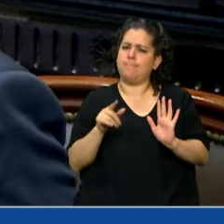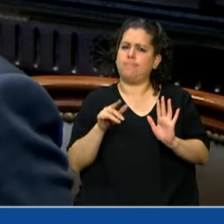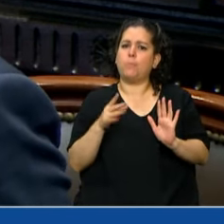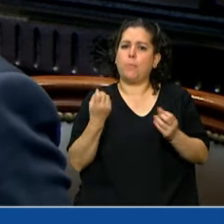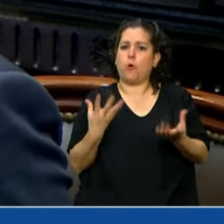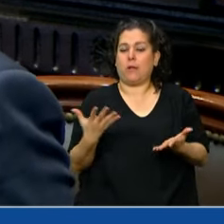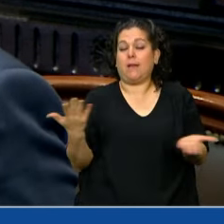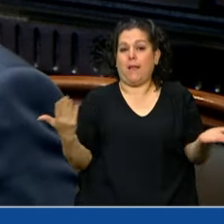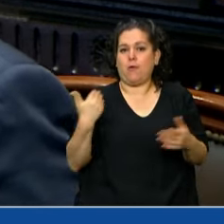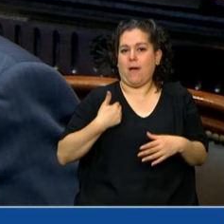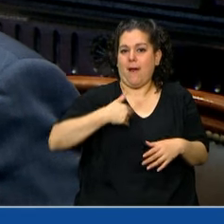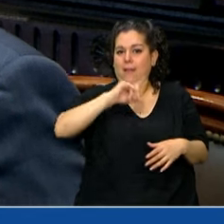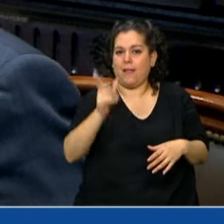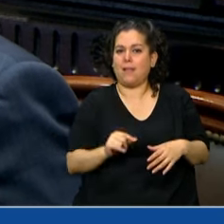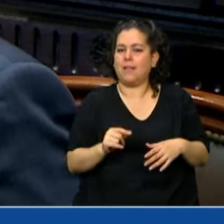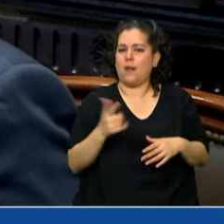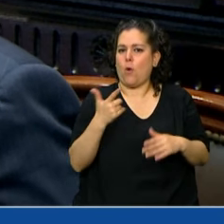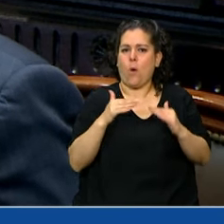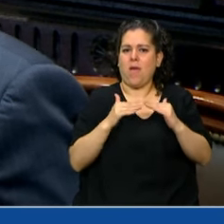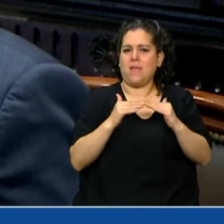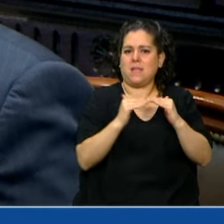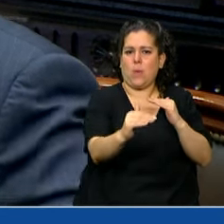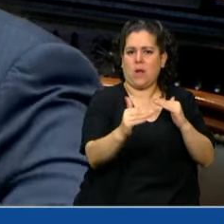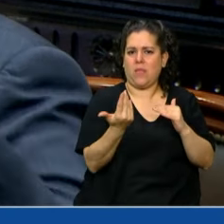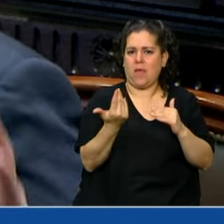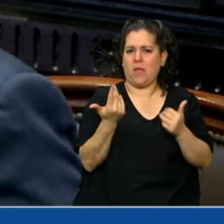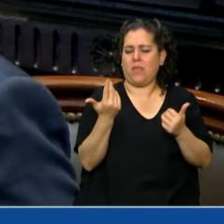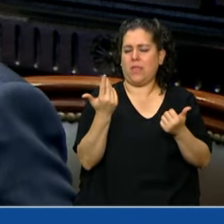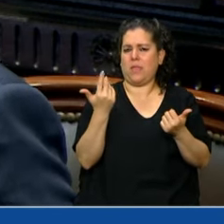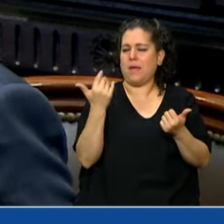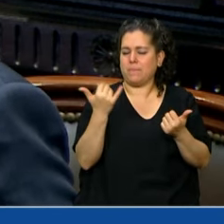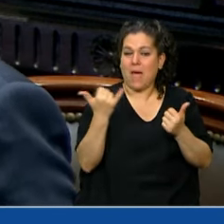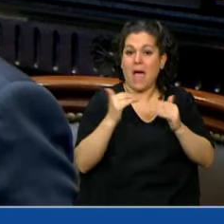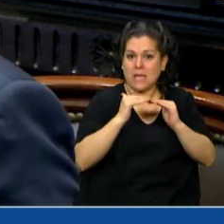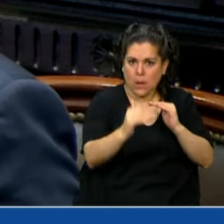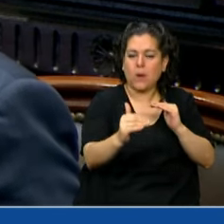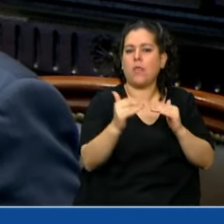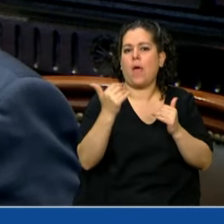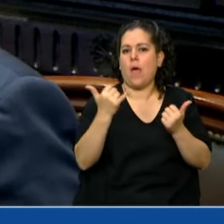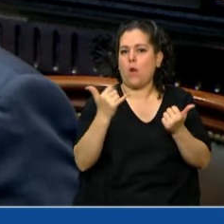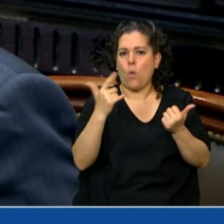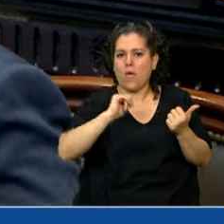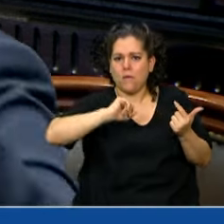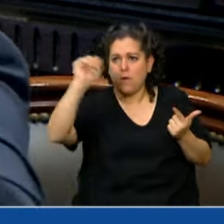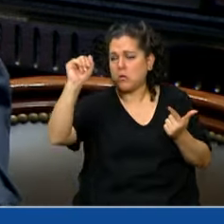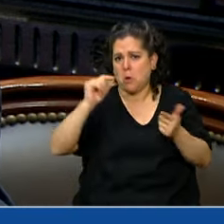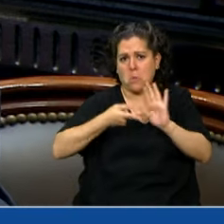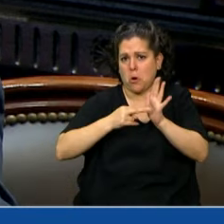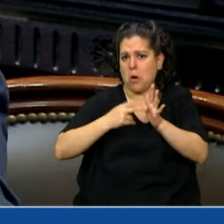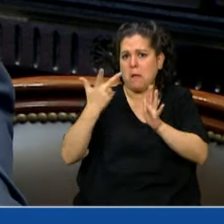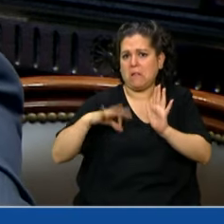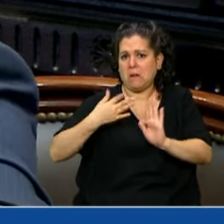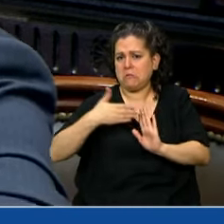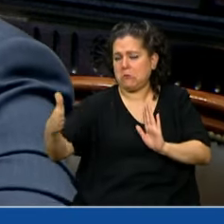país que tiene estabilidad y que no tiene inflación no habría absolutamente ningún problema en tener contratos de 3 años o incluso más